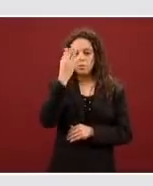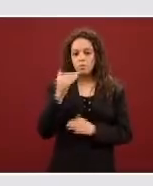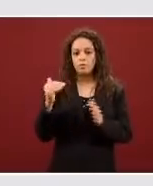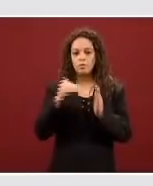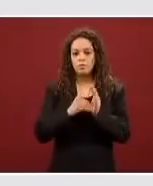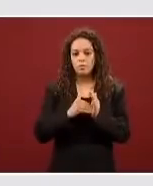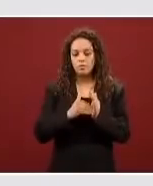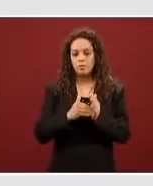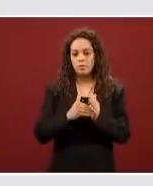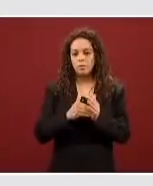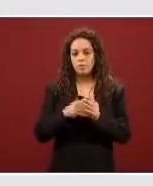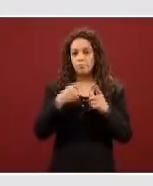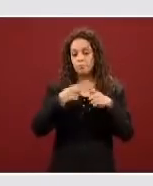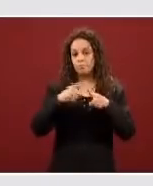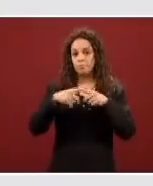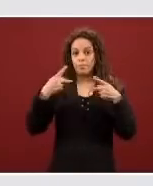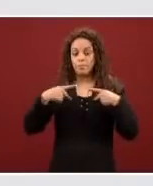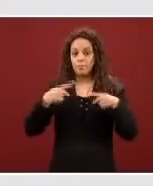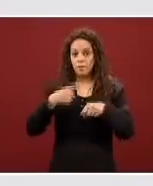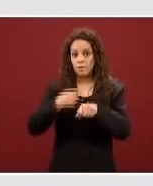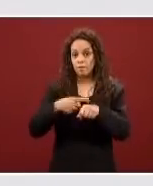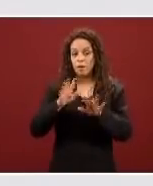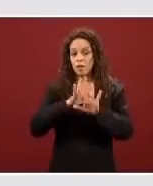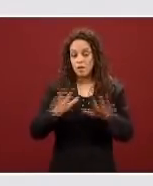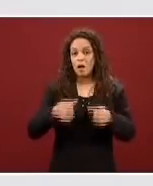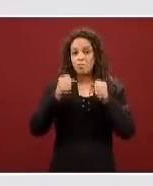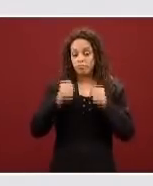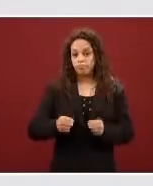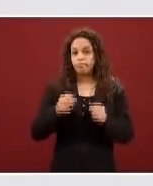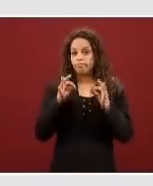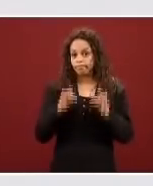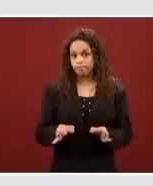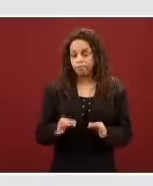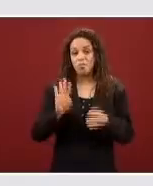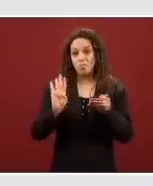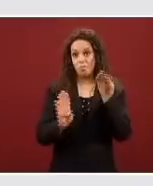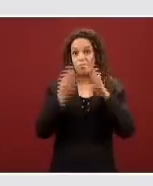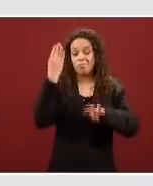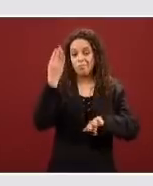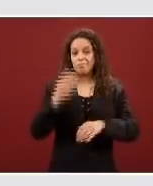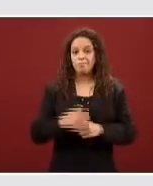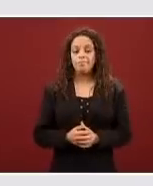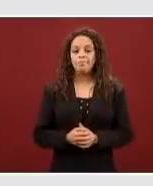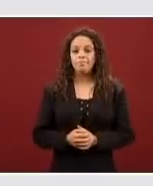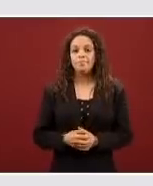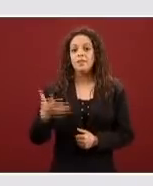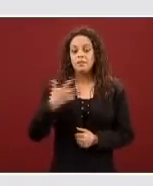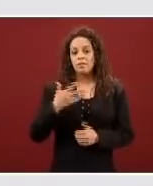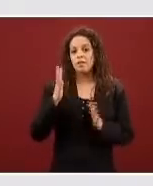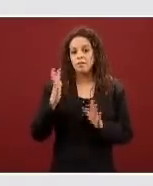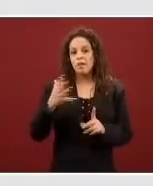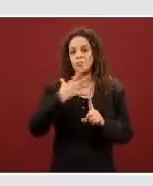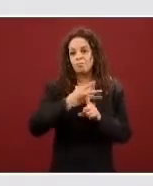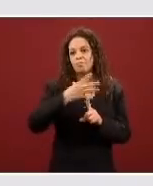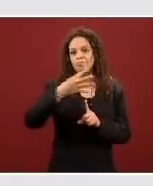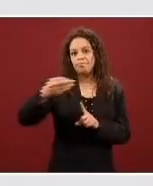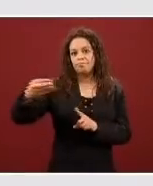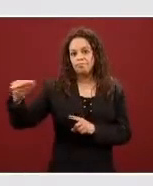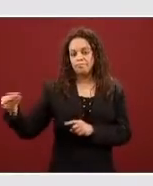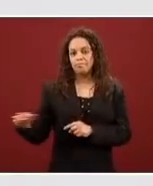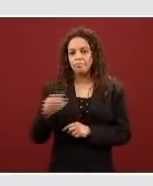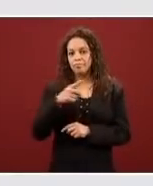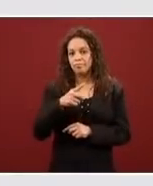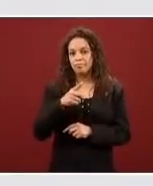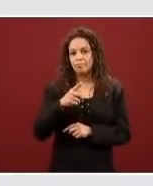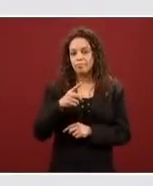234 mil casos confirmados a nivel mundial. Prácticamente los contagios o la transmisión en China tiene